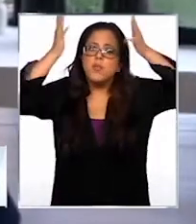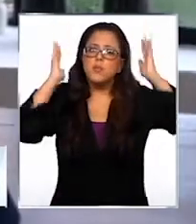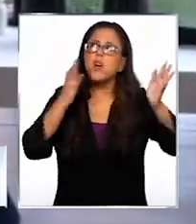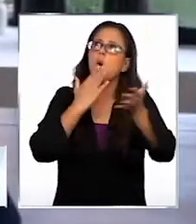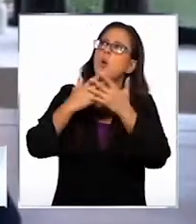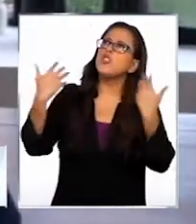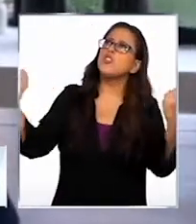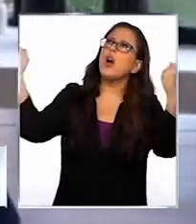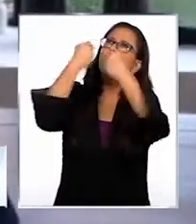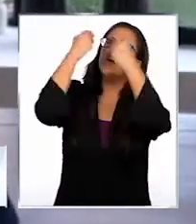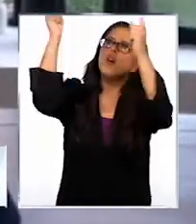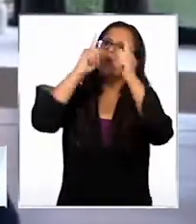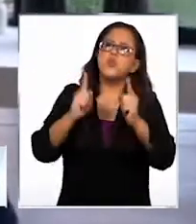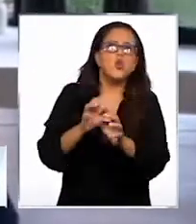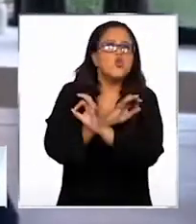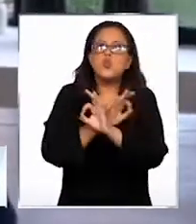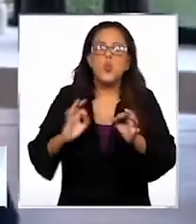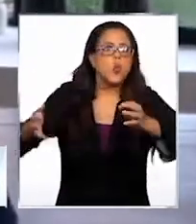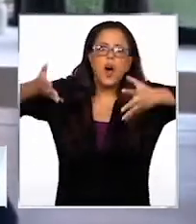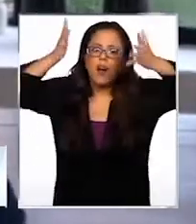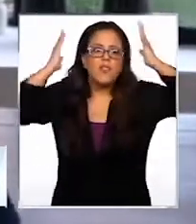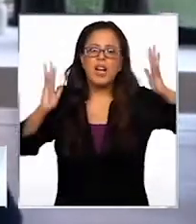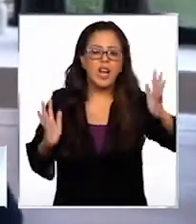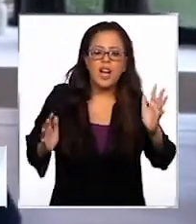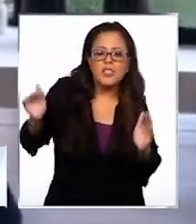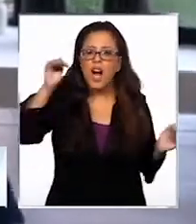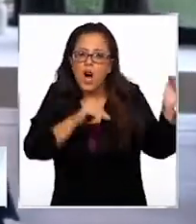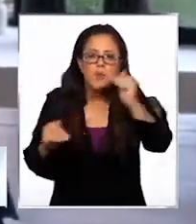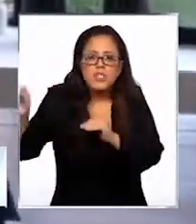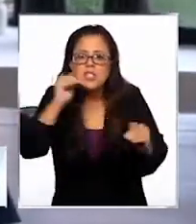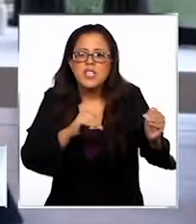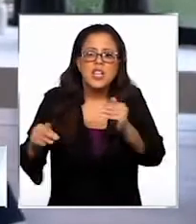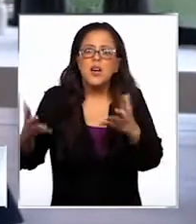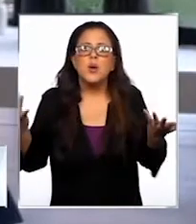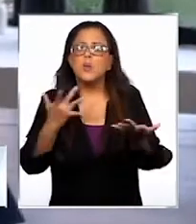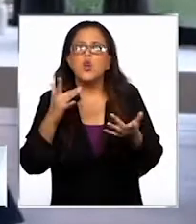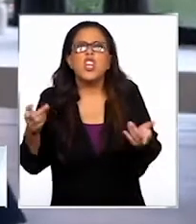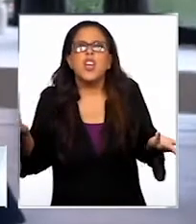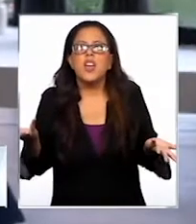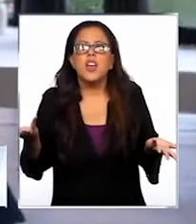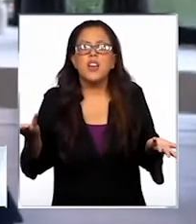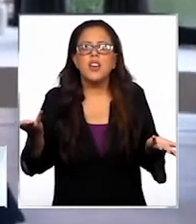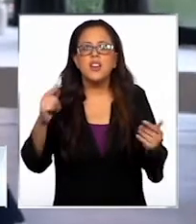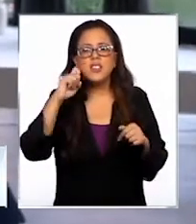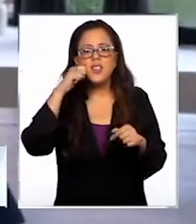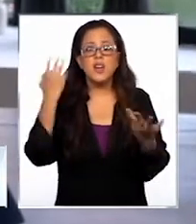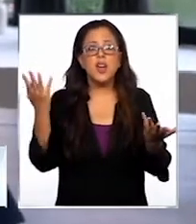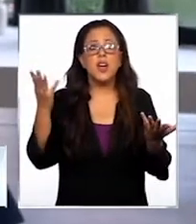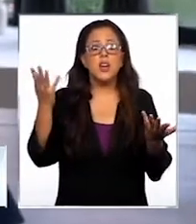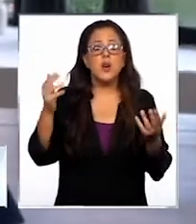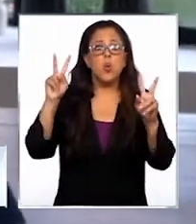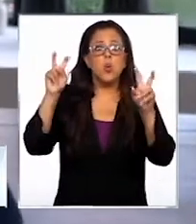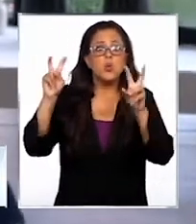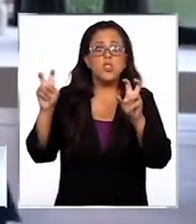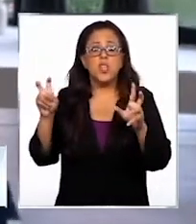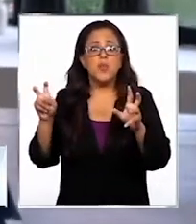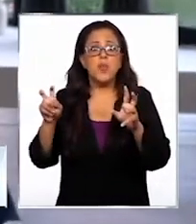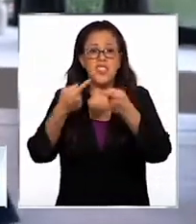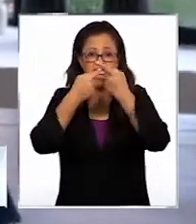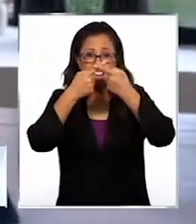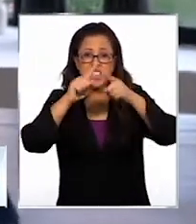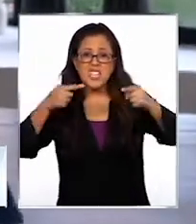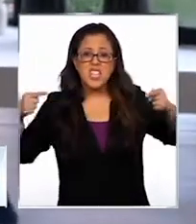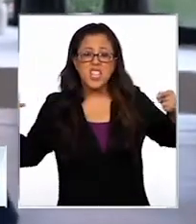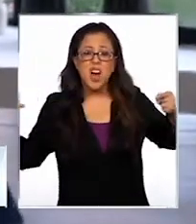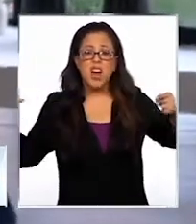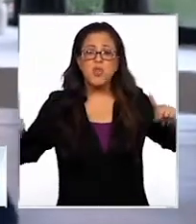una tormenta eléctrica. Jamás bañarse en una piscina porque va a producir una carga muy positiva y eso